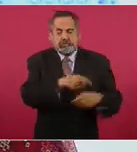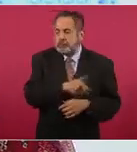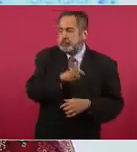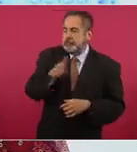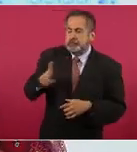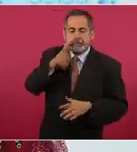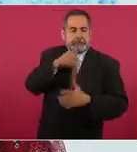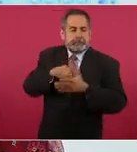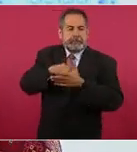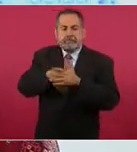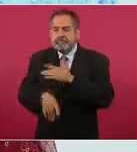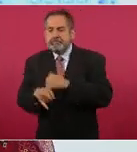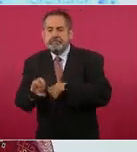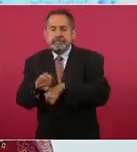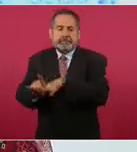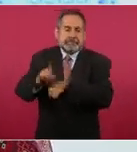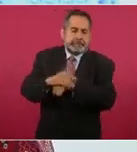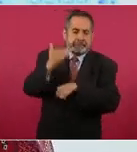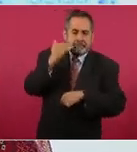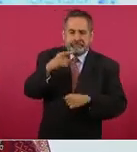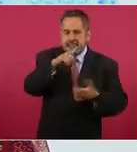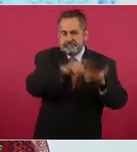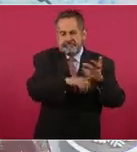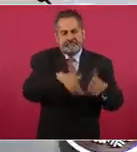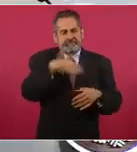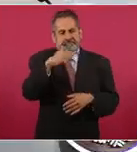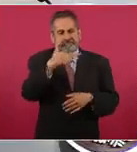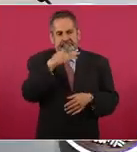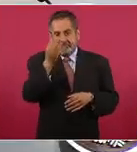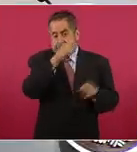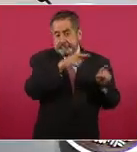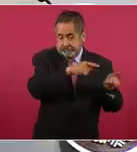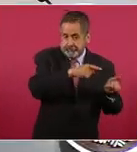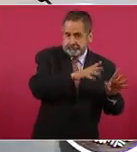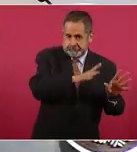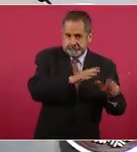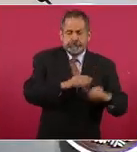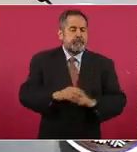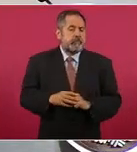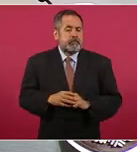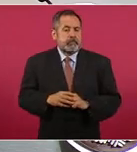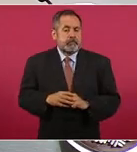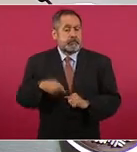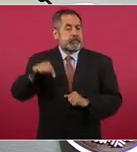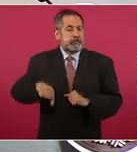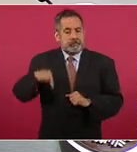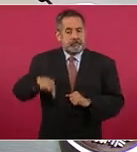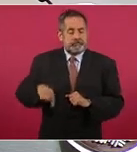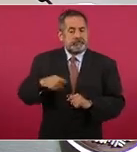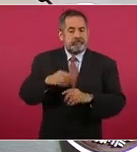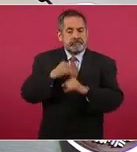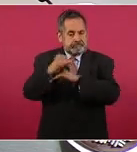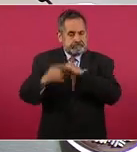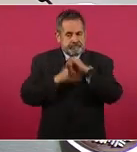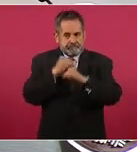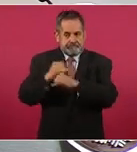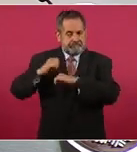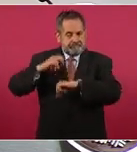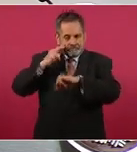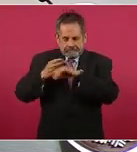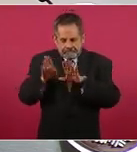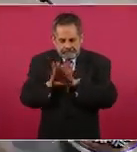reestructuraciones corporativas donde se prestan más para mayores defraudaciones. Aquí en el área de internacionales se